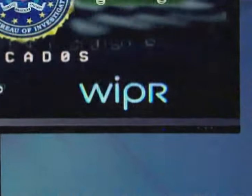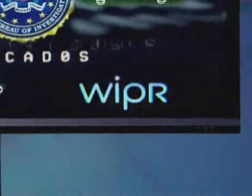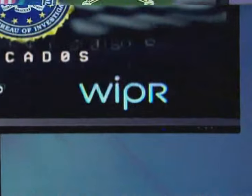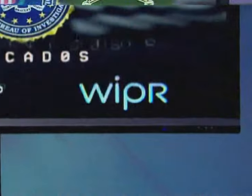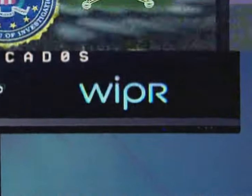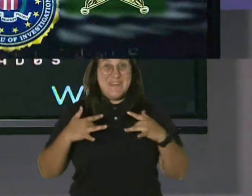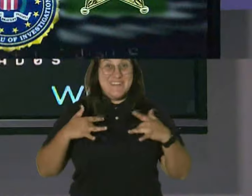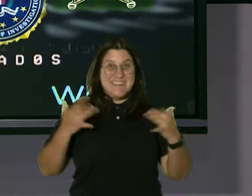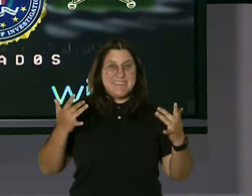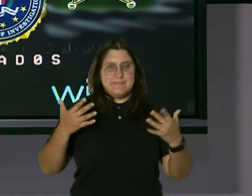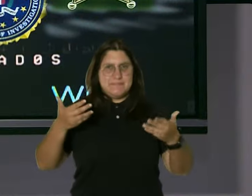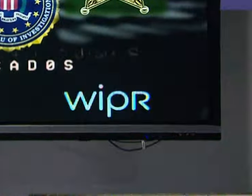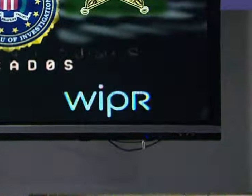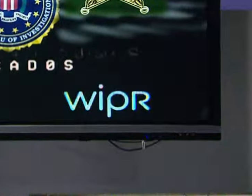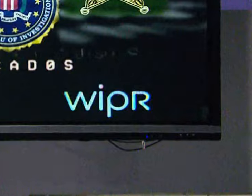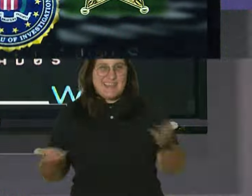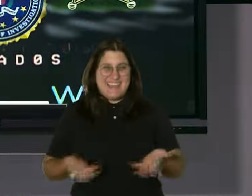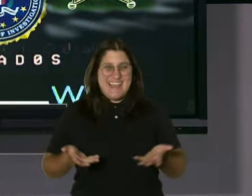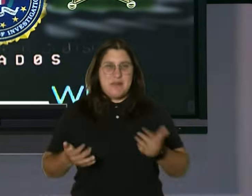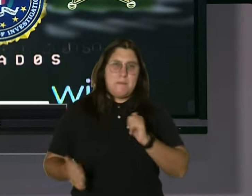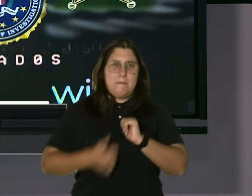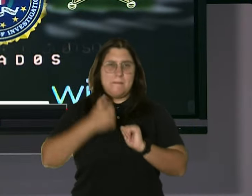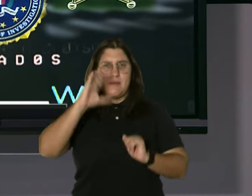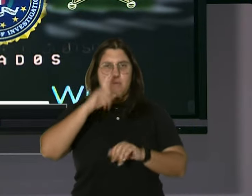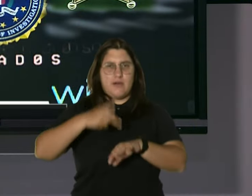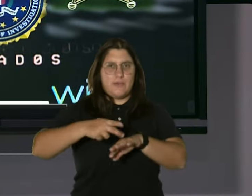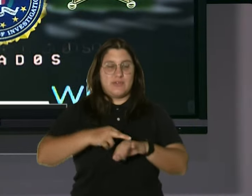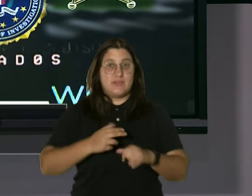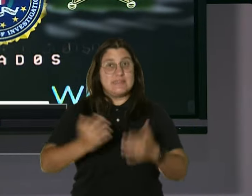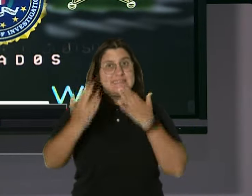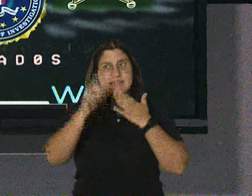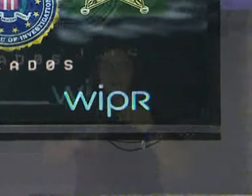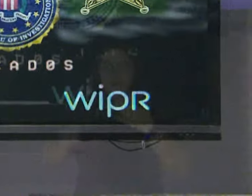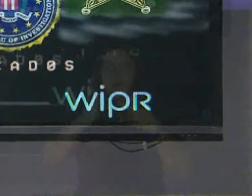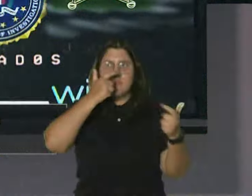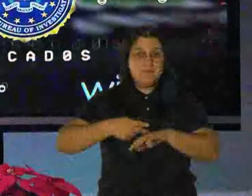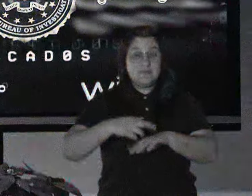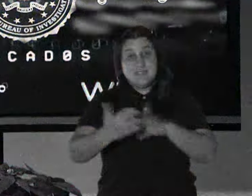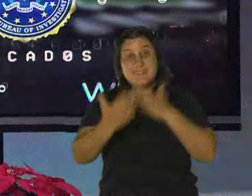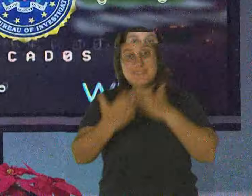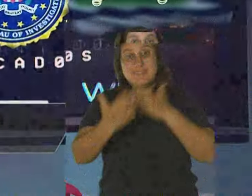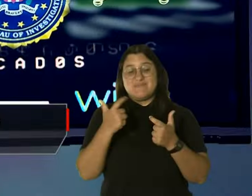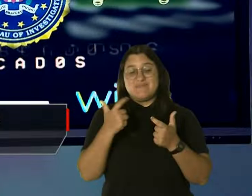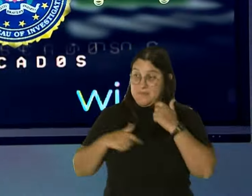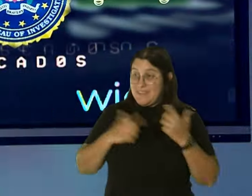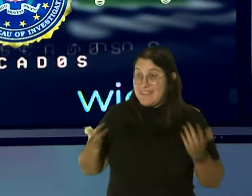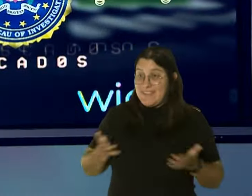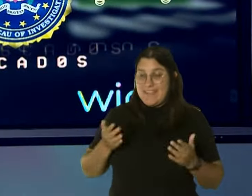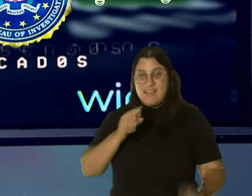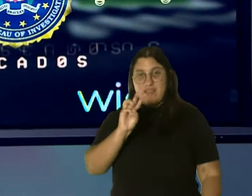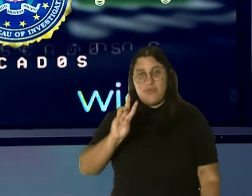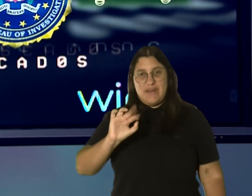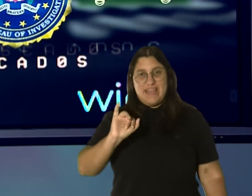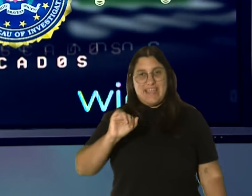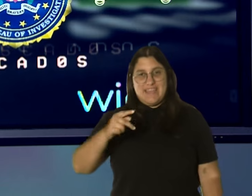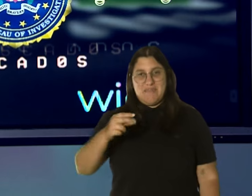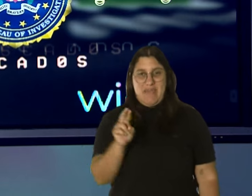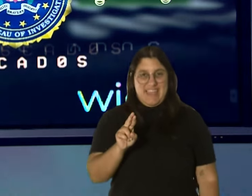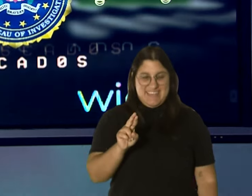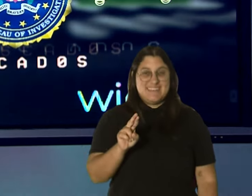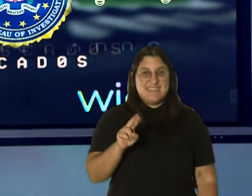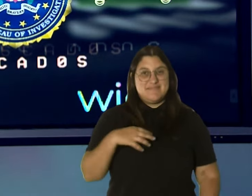amigos Bienvenidos a los más buscados Puerto Rico gracias por su sintonía directamente desde los estudios de wpr